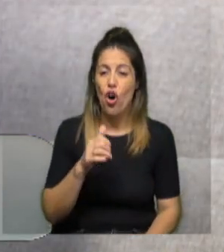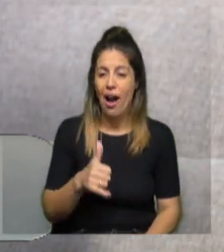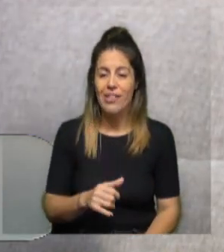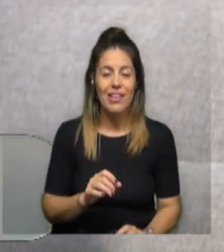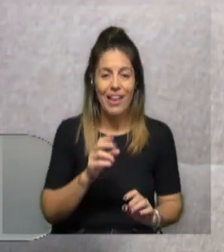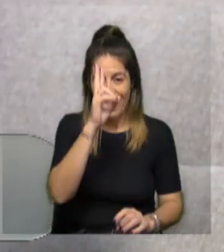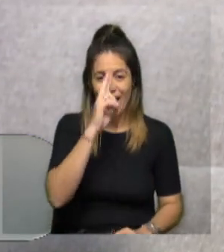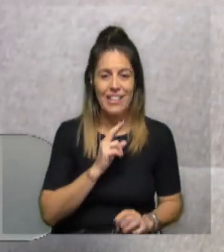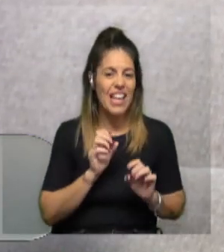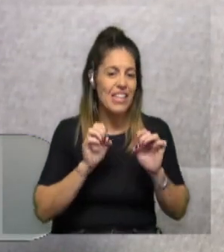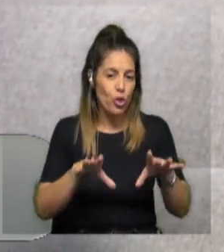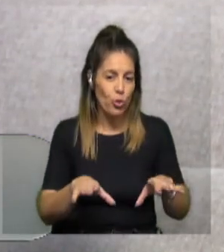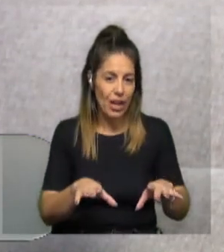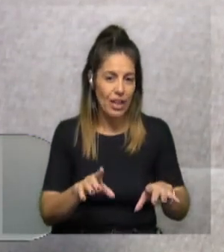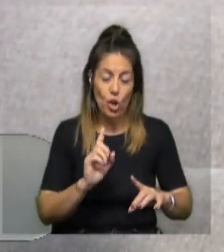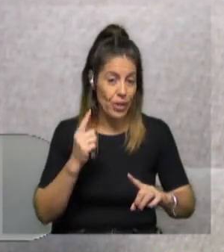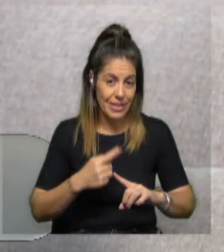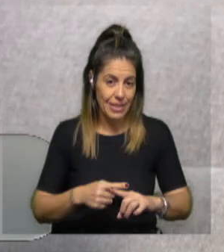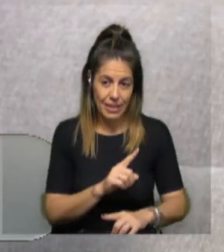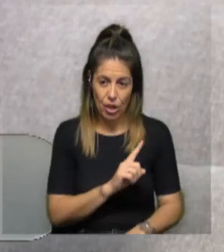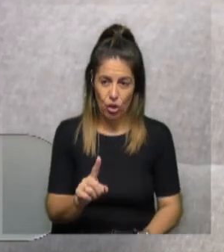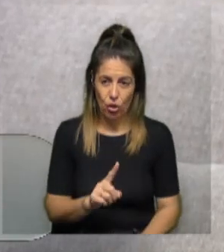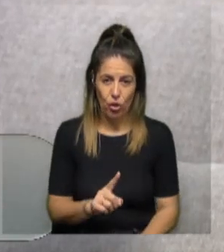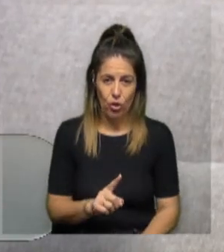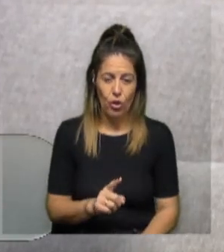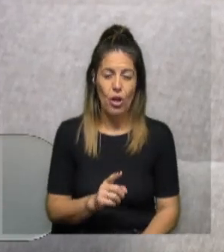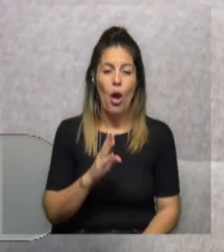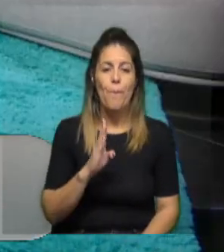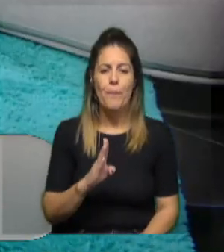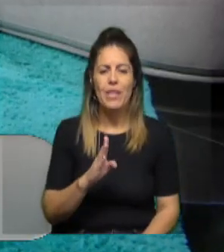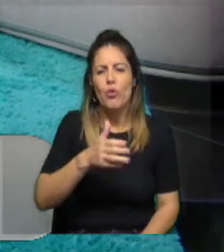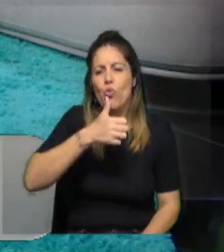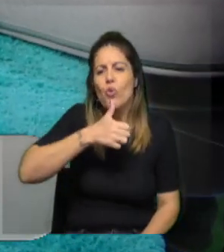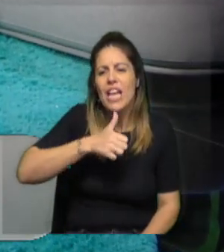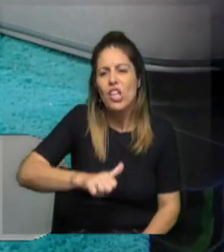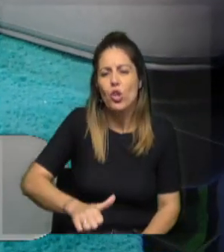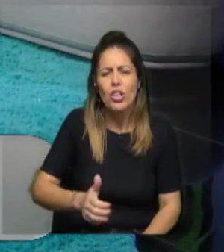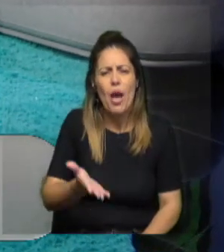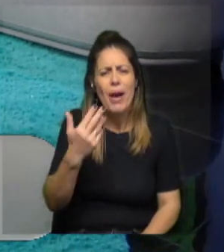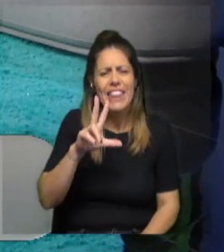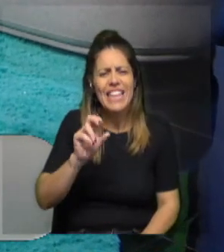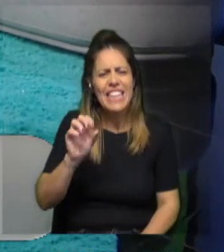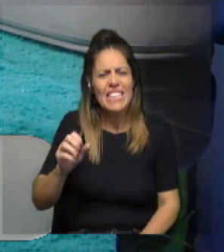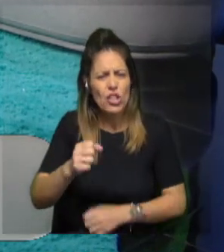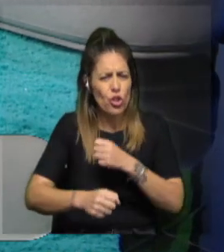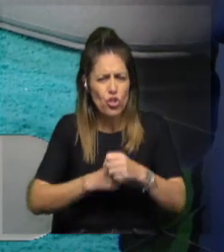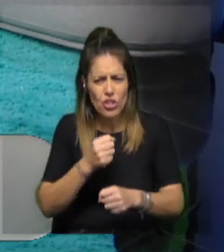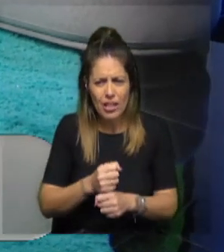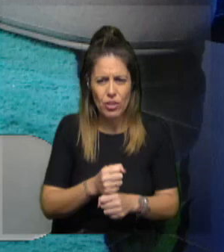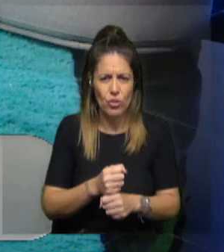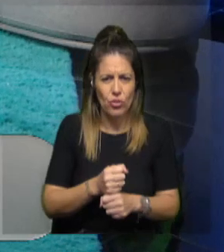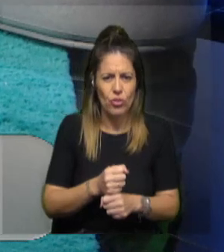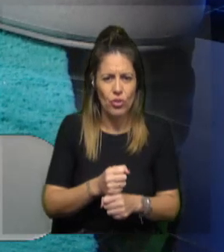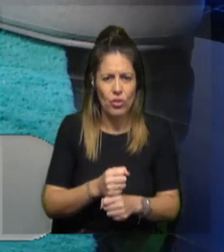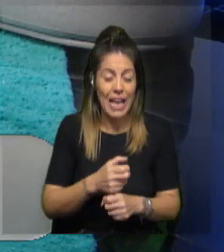naturales que ya no existen. Ah. A ver, pero los pitbull tienen una historia de más de 300 años. Ah, está, por eso. En donde inclusive